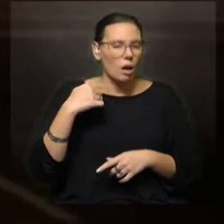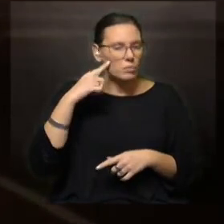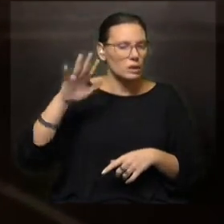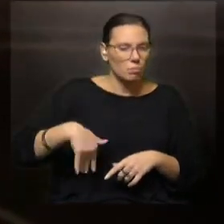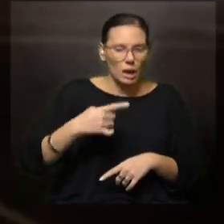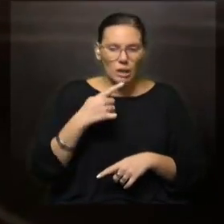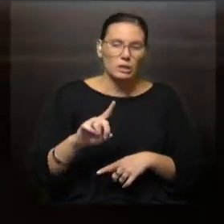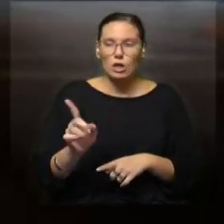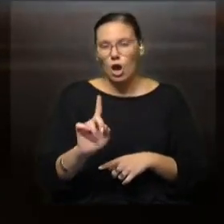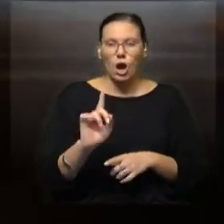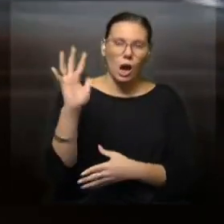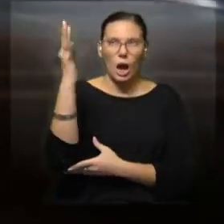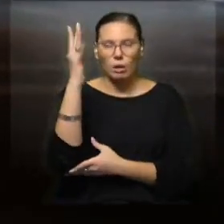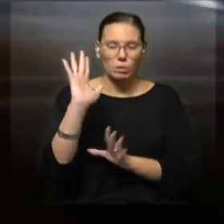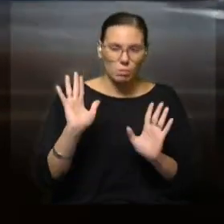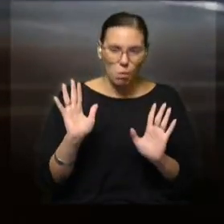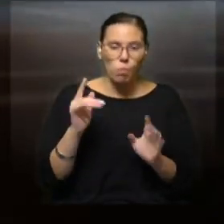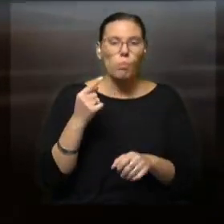que va a saltar a decir, ¡ay, los árboles!